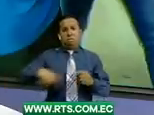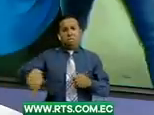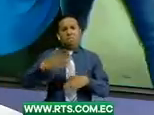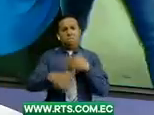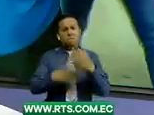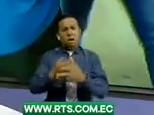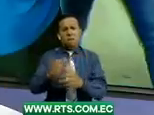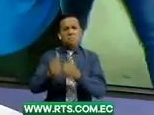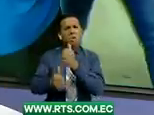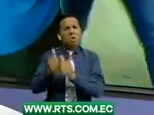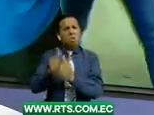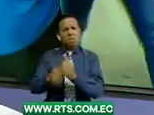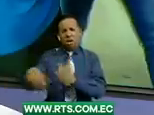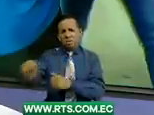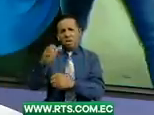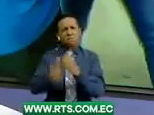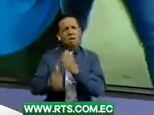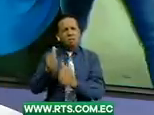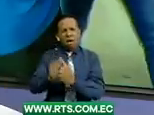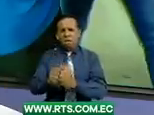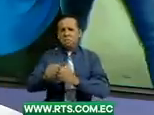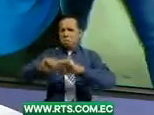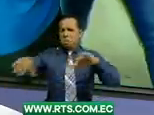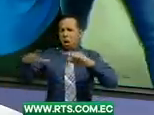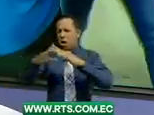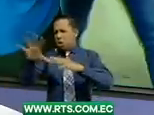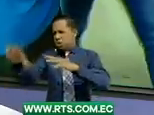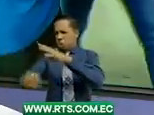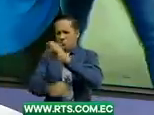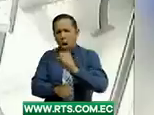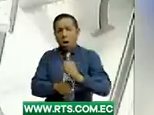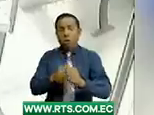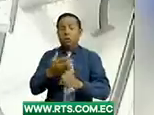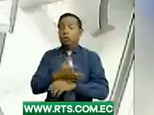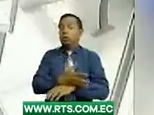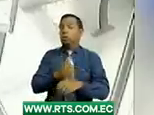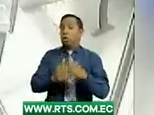periodísticos. El hecho delictivo fue captado en video.